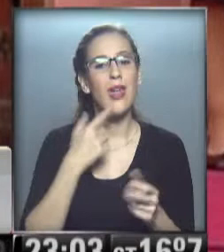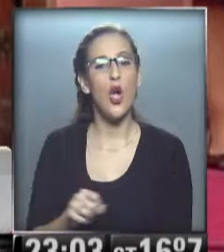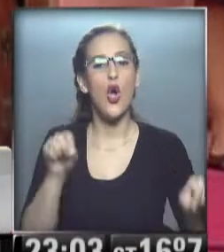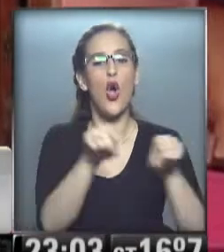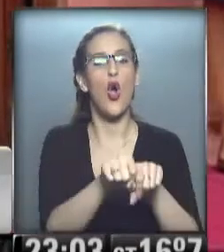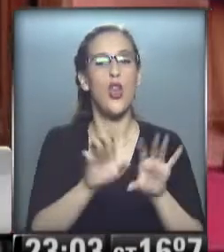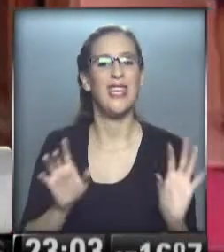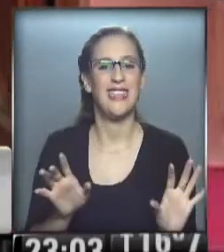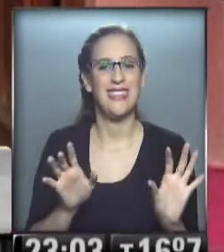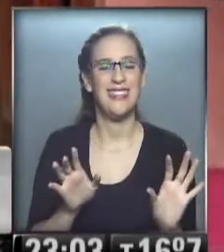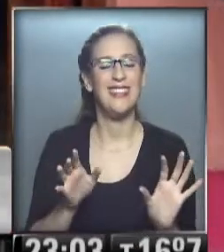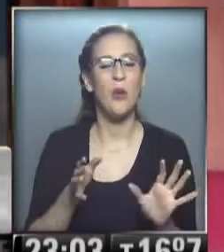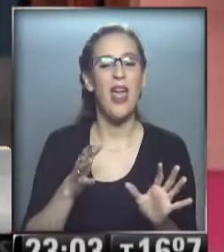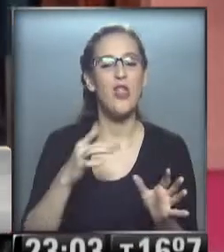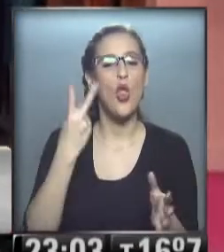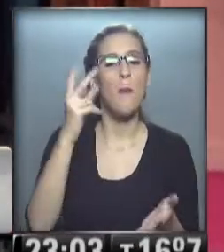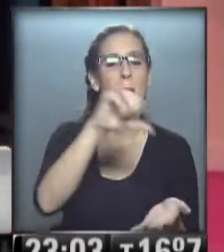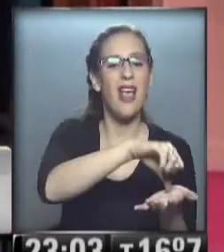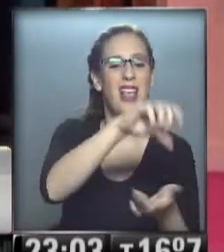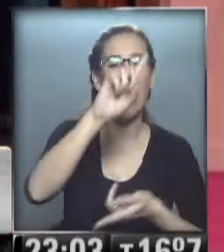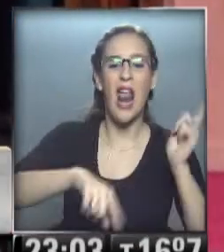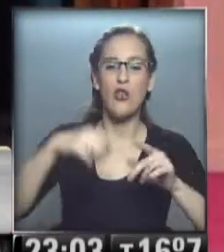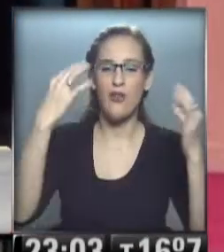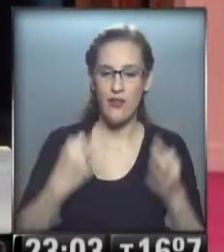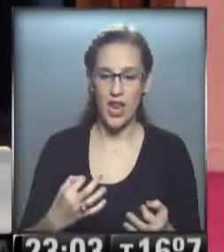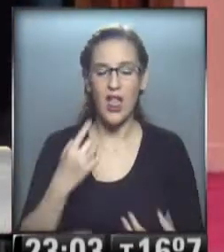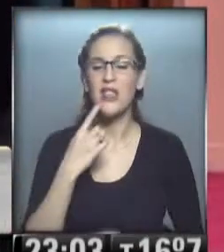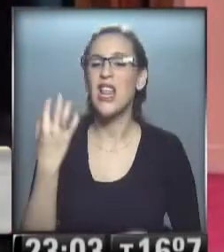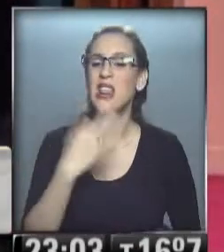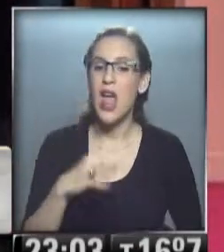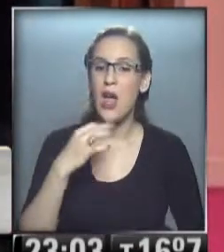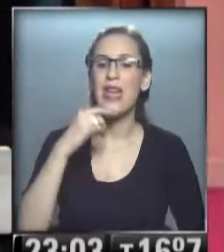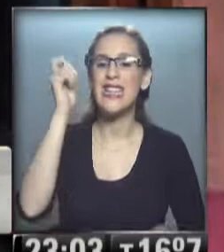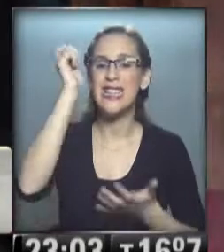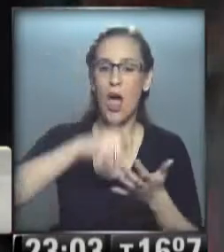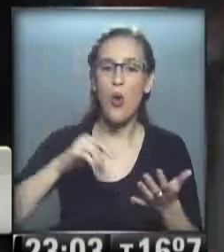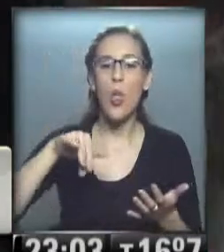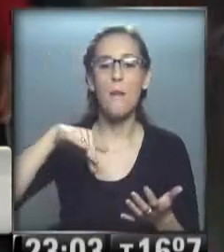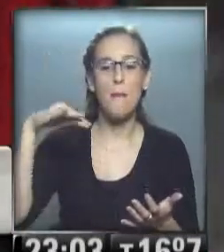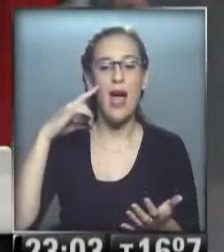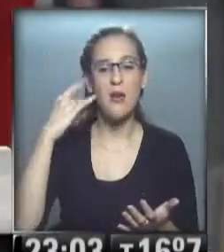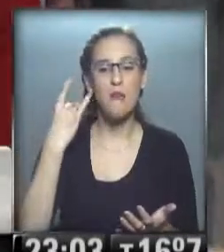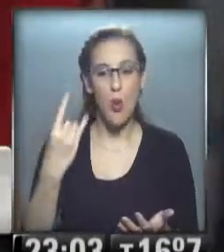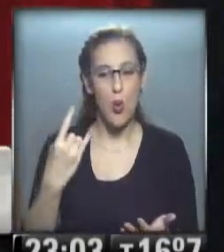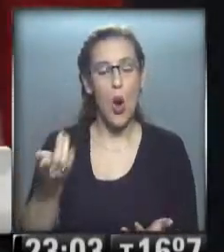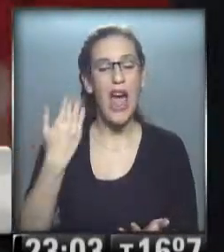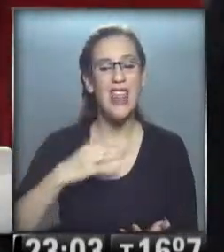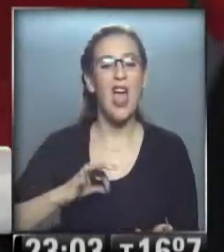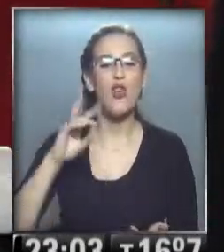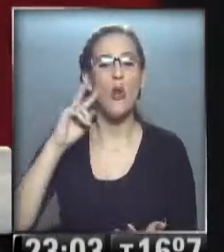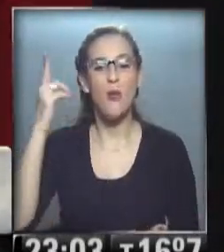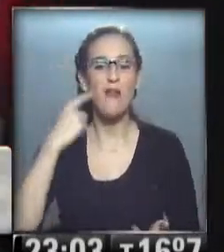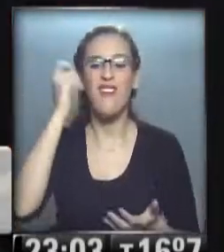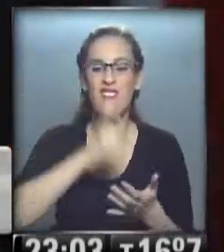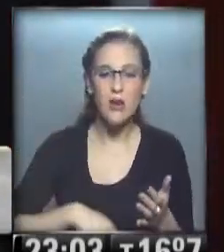fronteriza. Destacaron la necesidad de reactivar el Tratado de Maipú, firmado en 2009, para impulsar